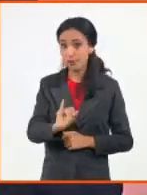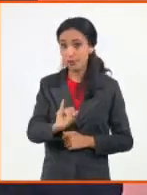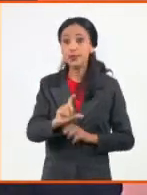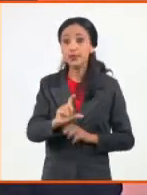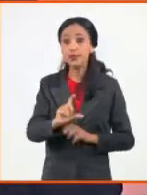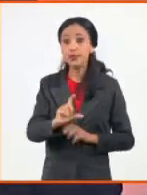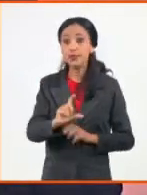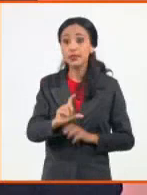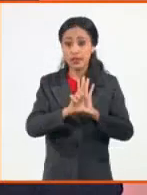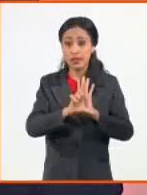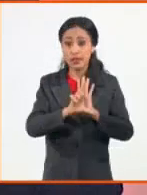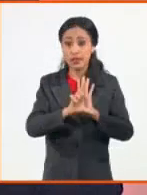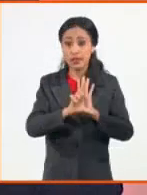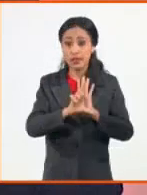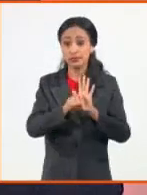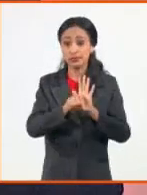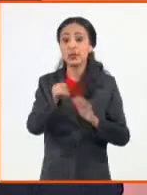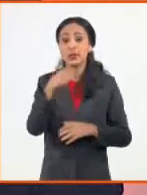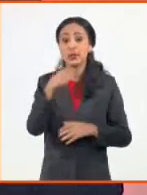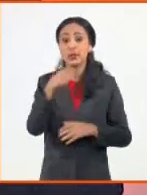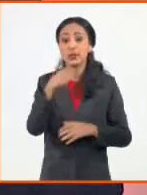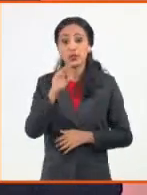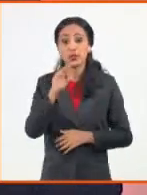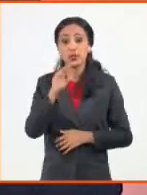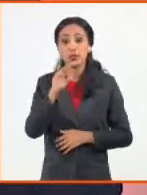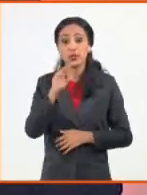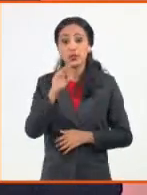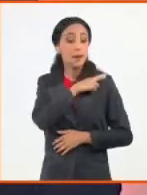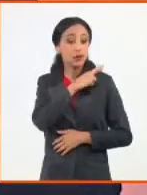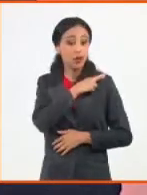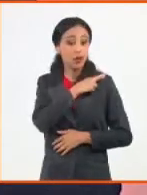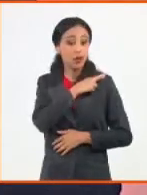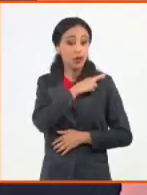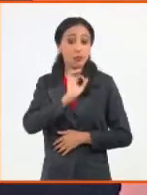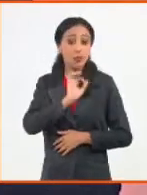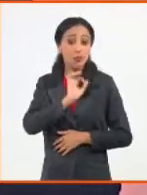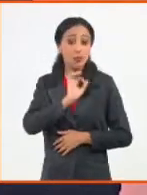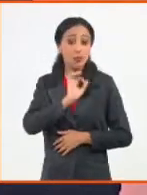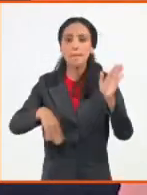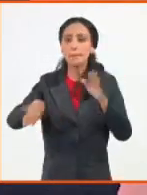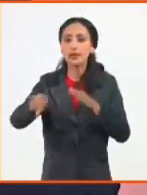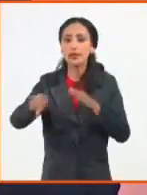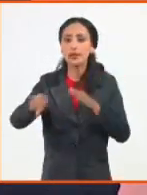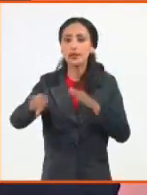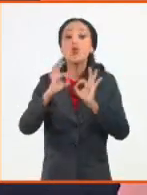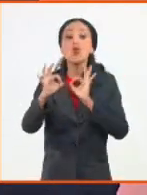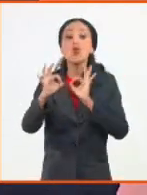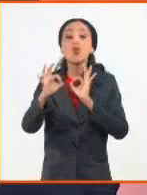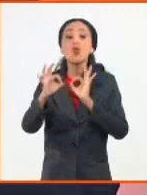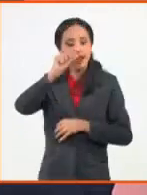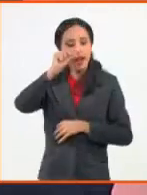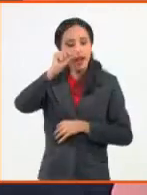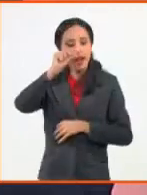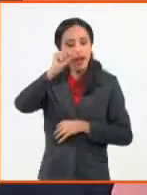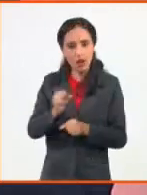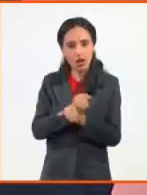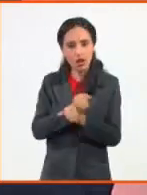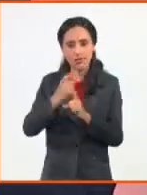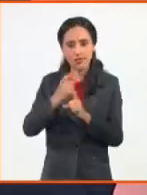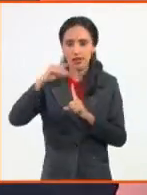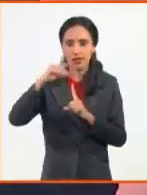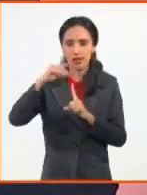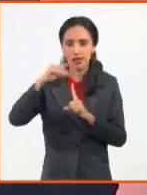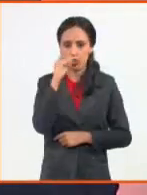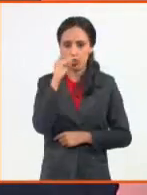le fui a la responsabilidad ministerio de velar por la protección al consumidor de estos servicios que además no son